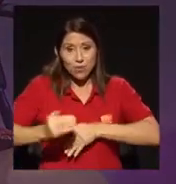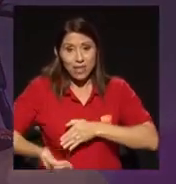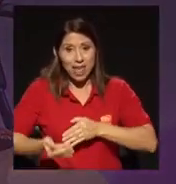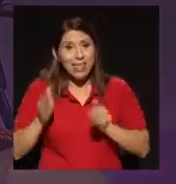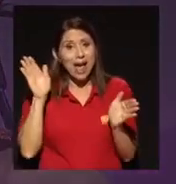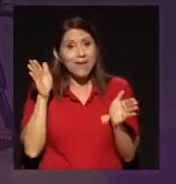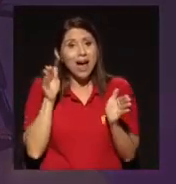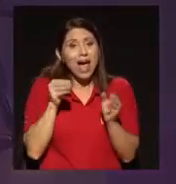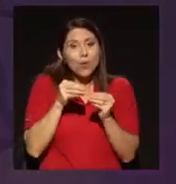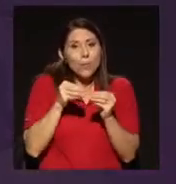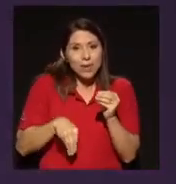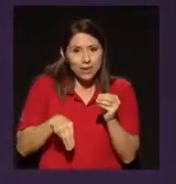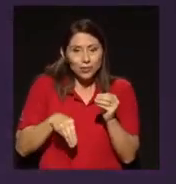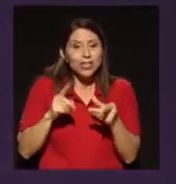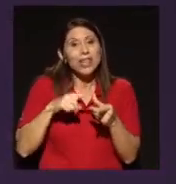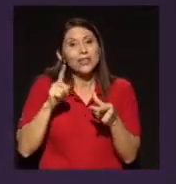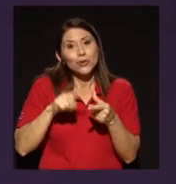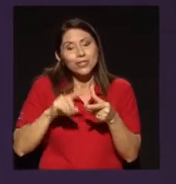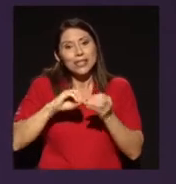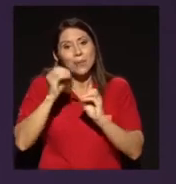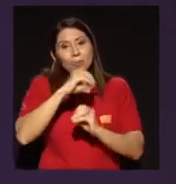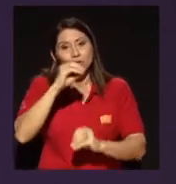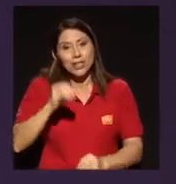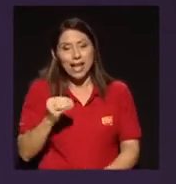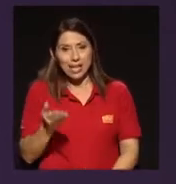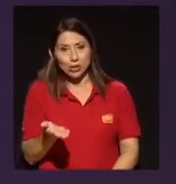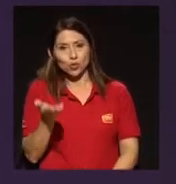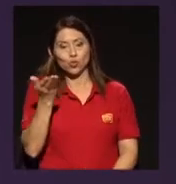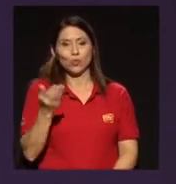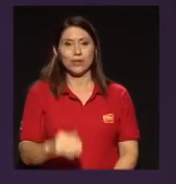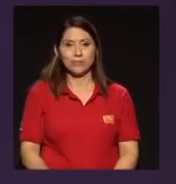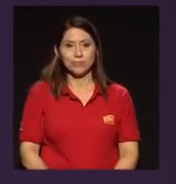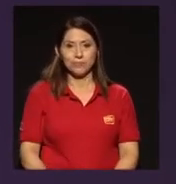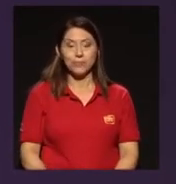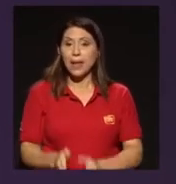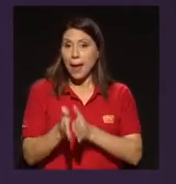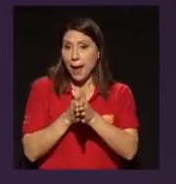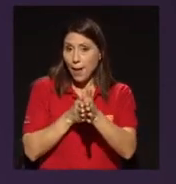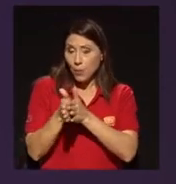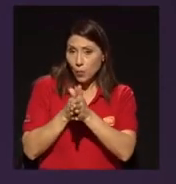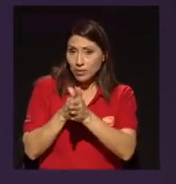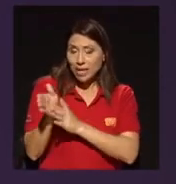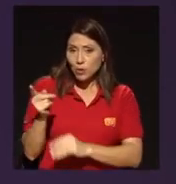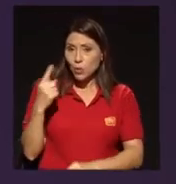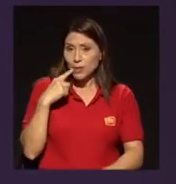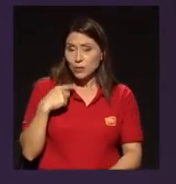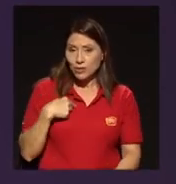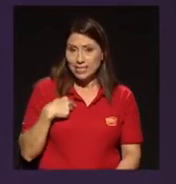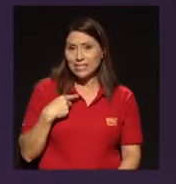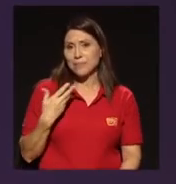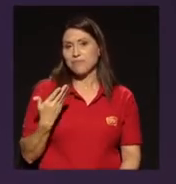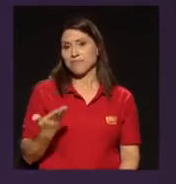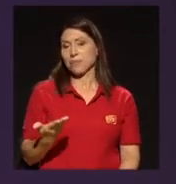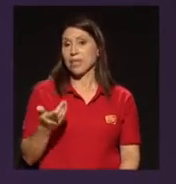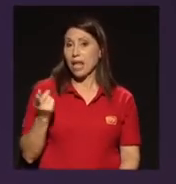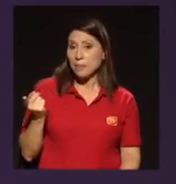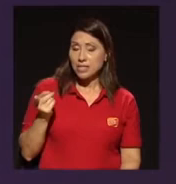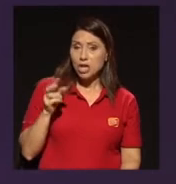porcentaje comparativamente sube. Okay. Aprovechando tal vez esto, doctora, que nos dice, tal vez si Rocibel nos